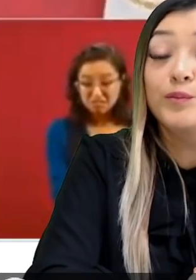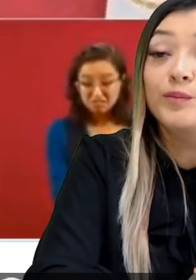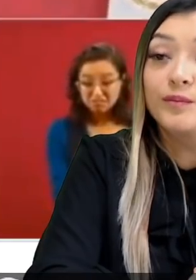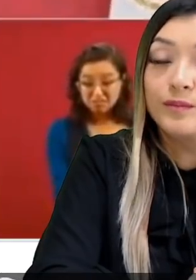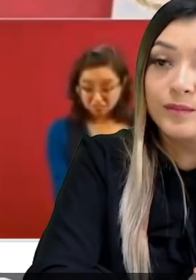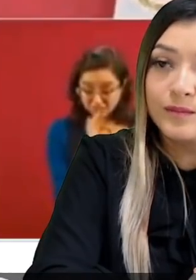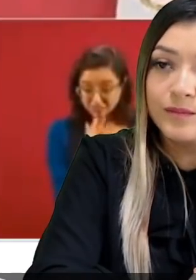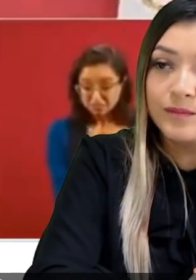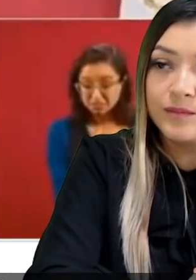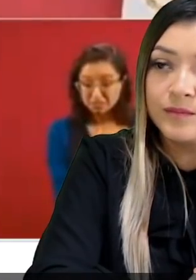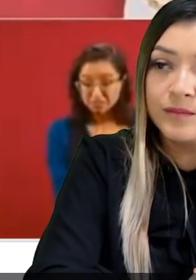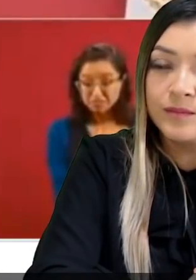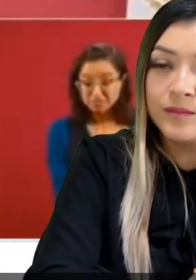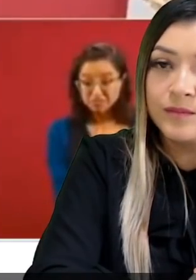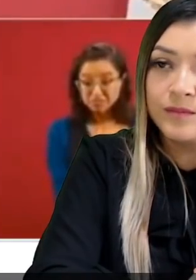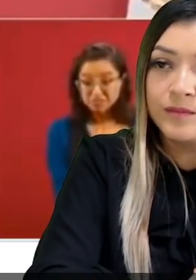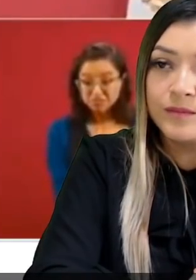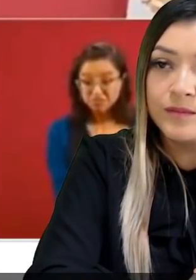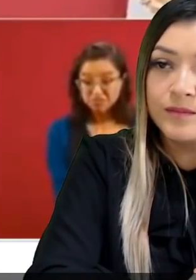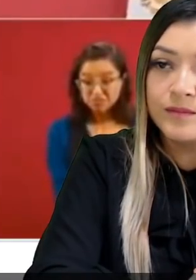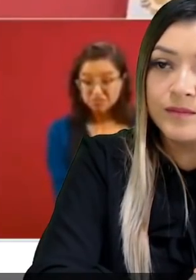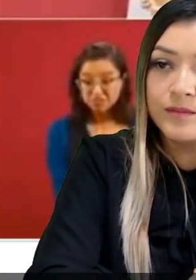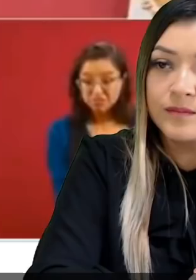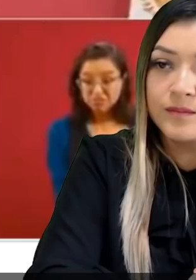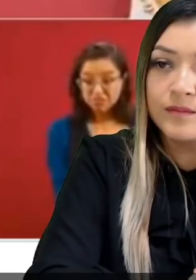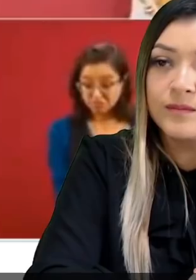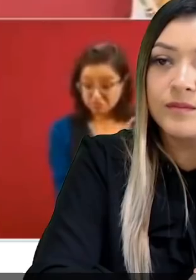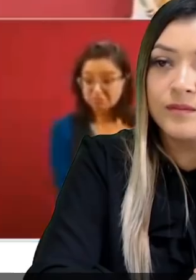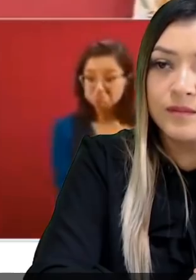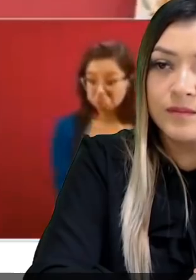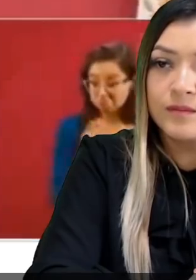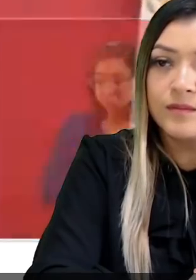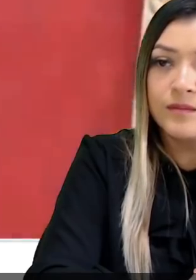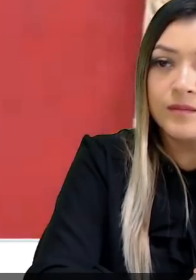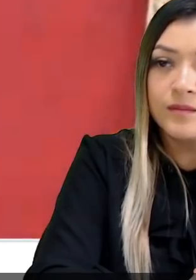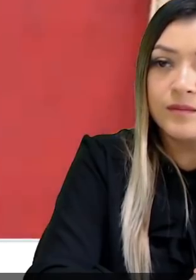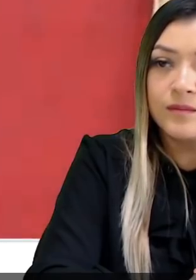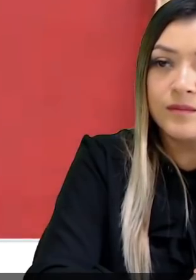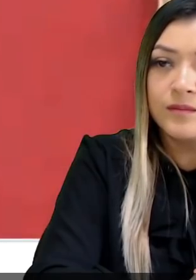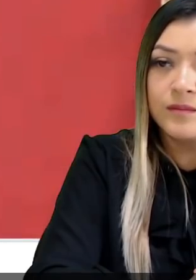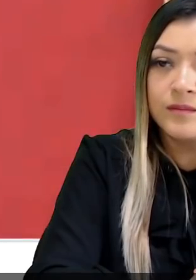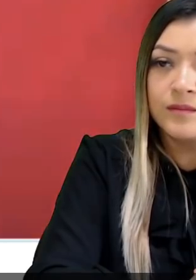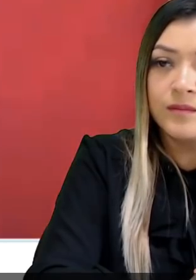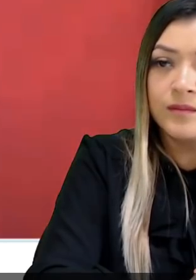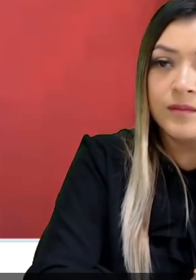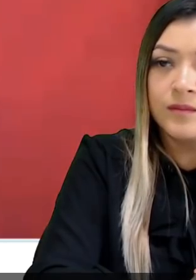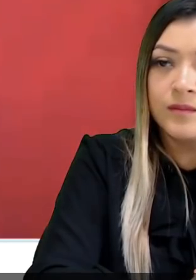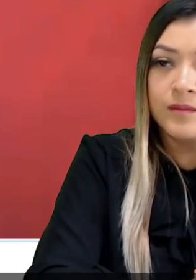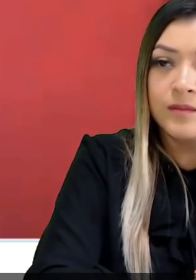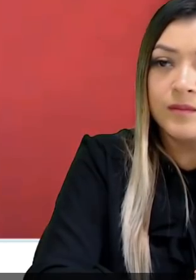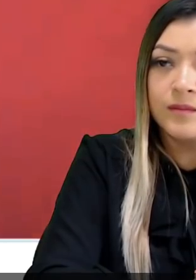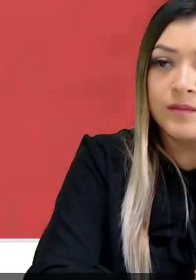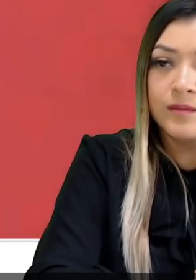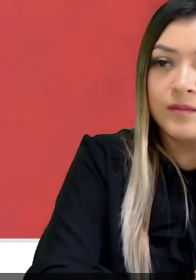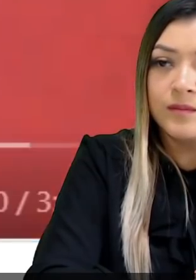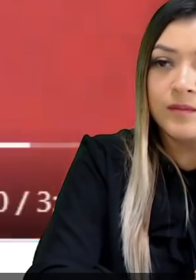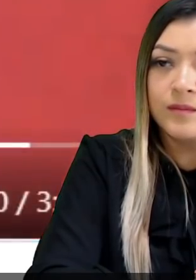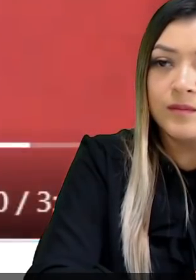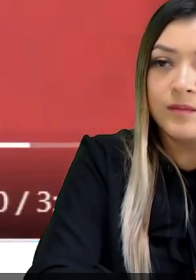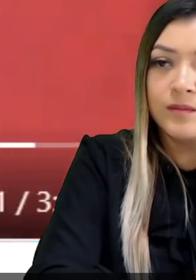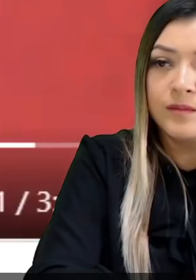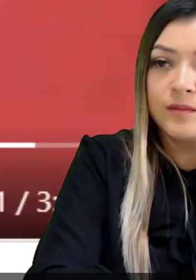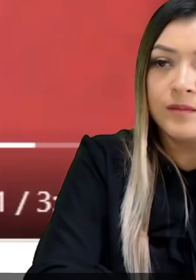es libertad de expresión por encima de todo, sin